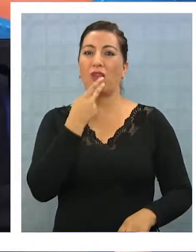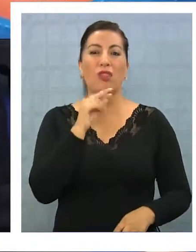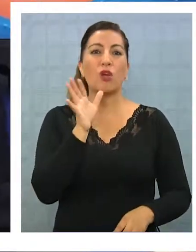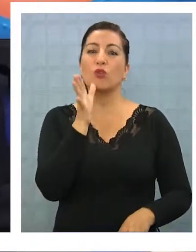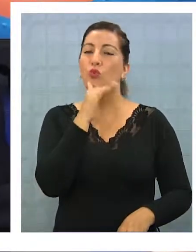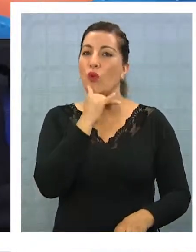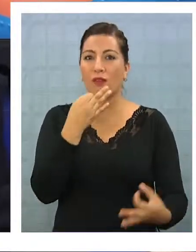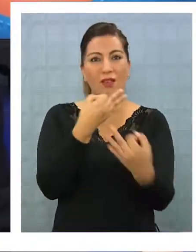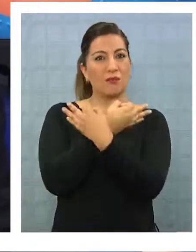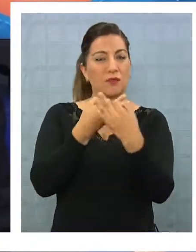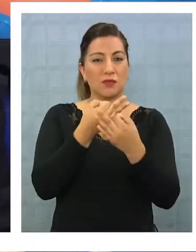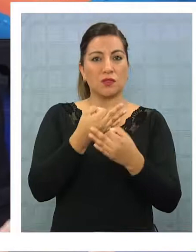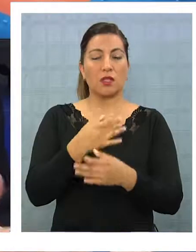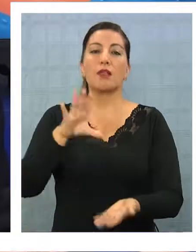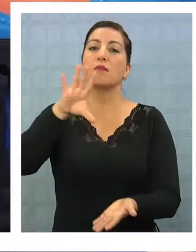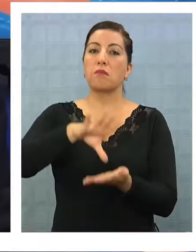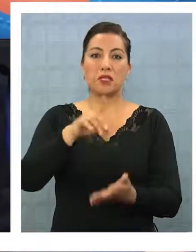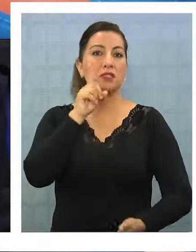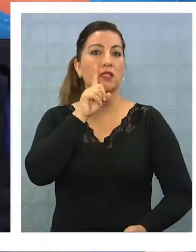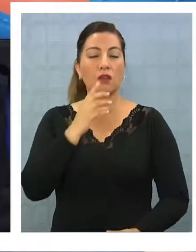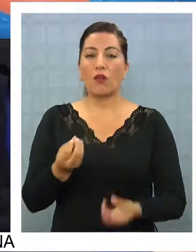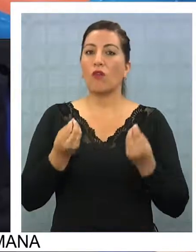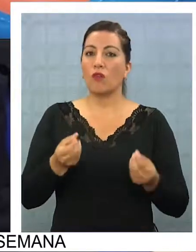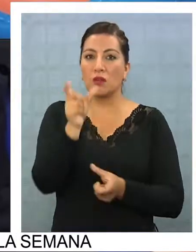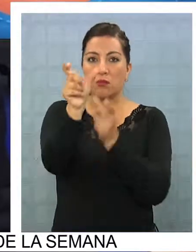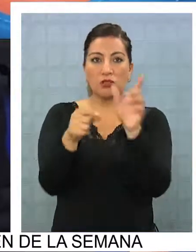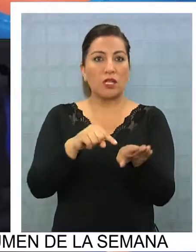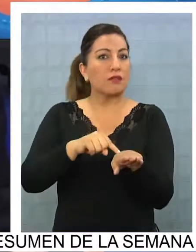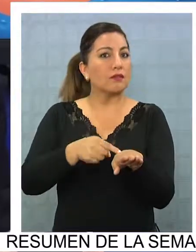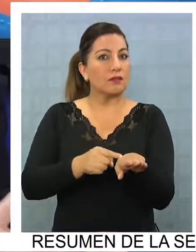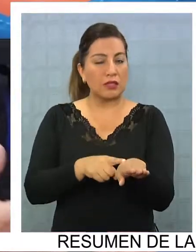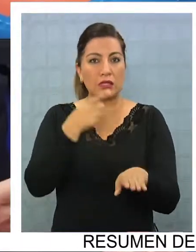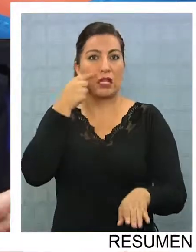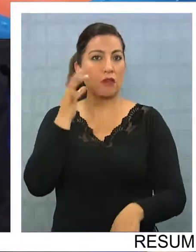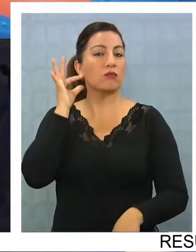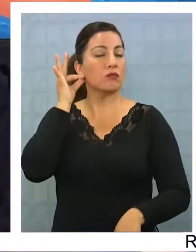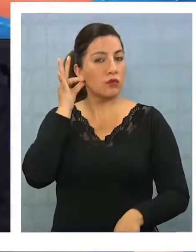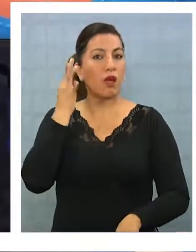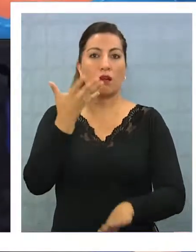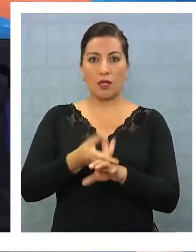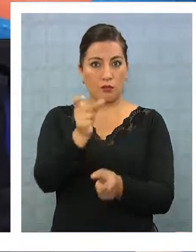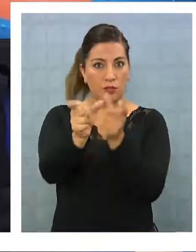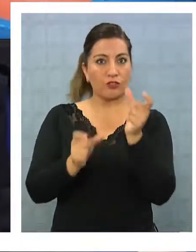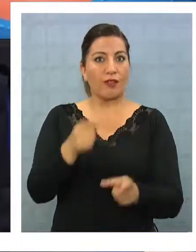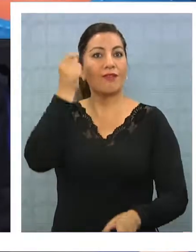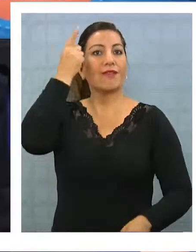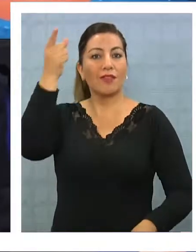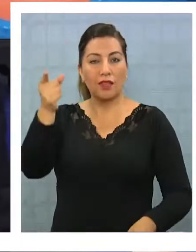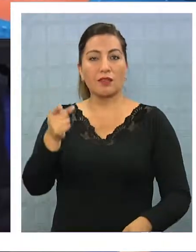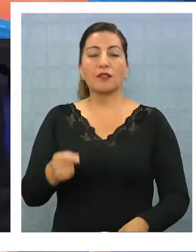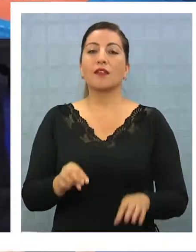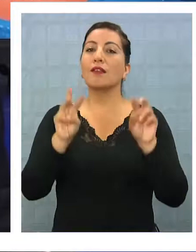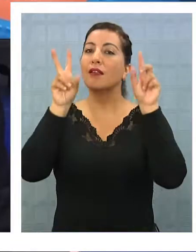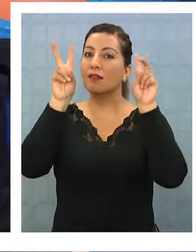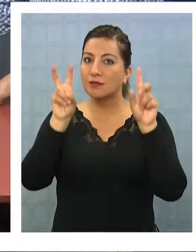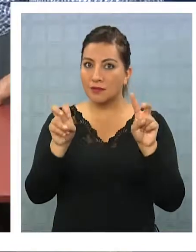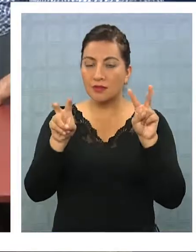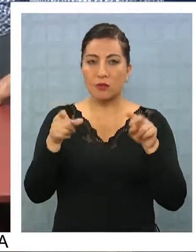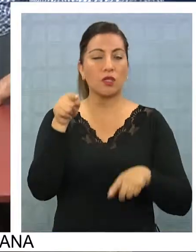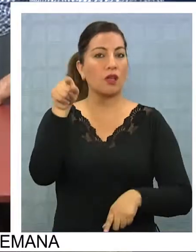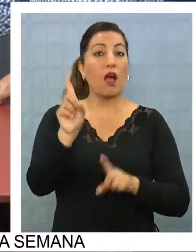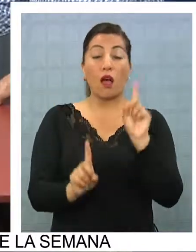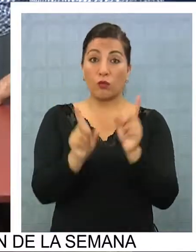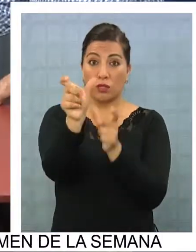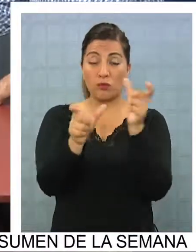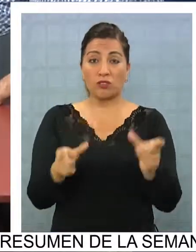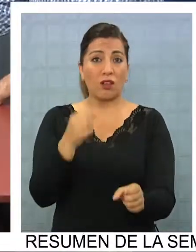tiene explicación, porque el país tiene buenos técnicos y tiene personas que entienden de estas materias,